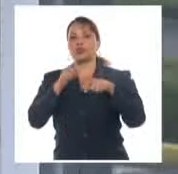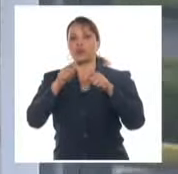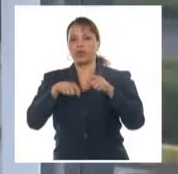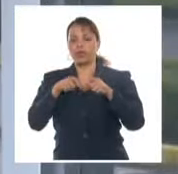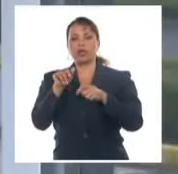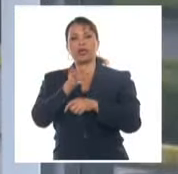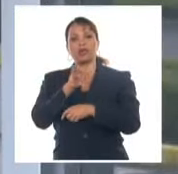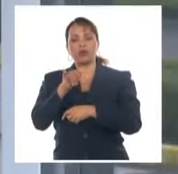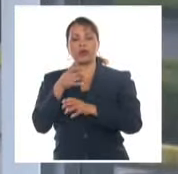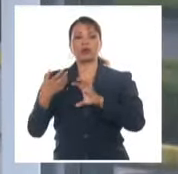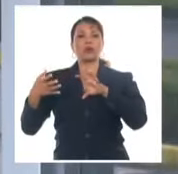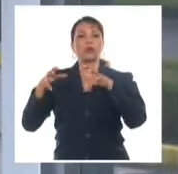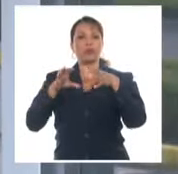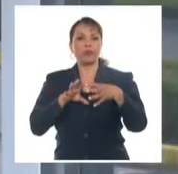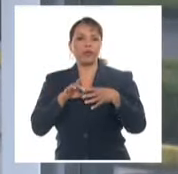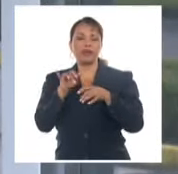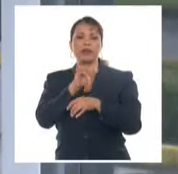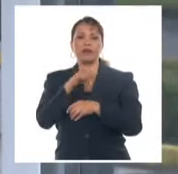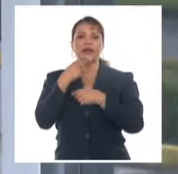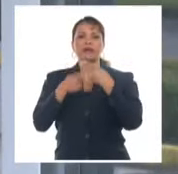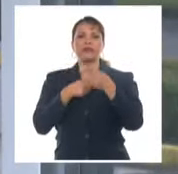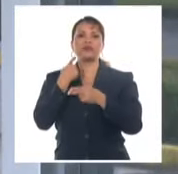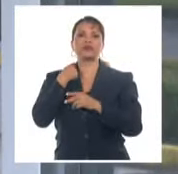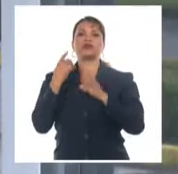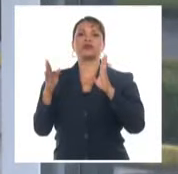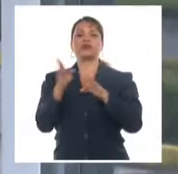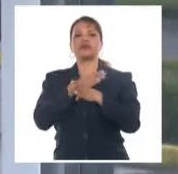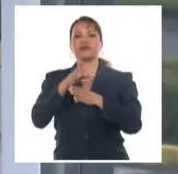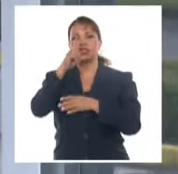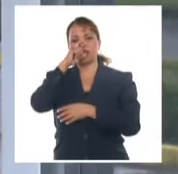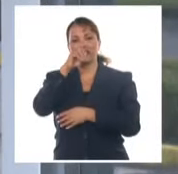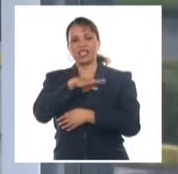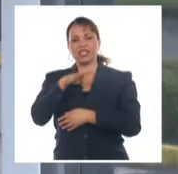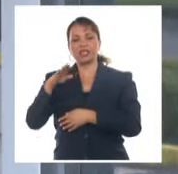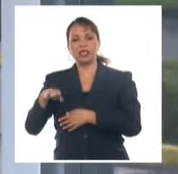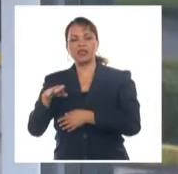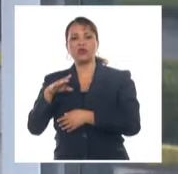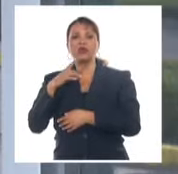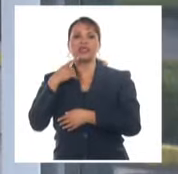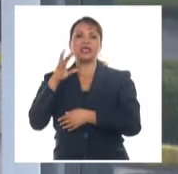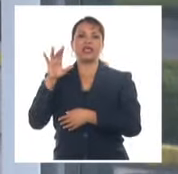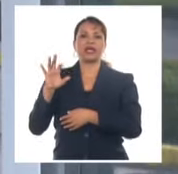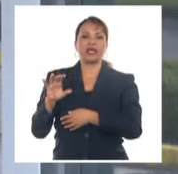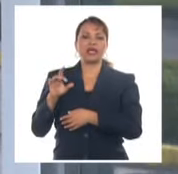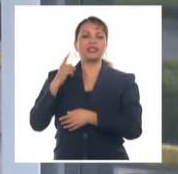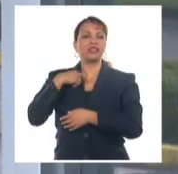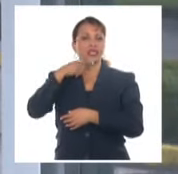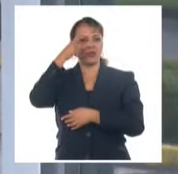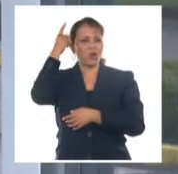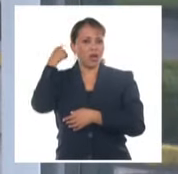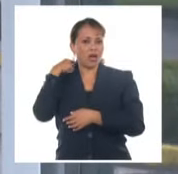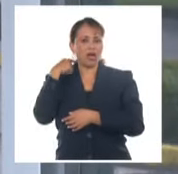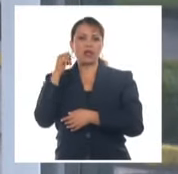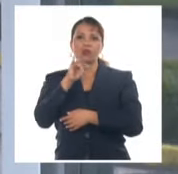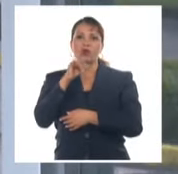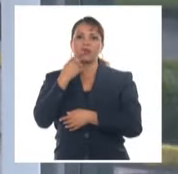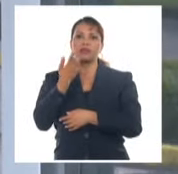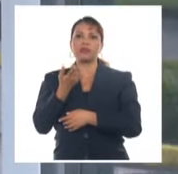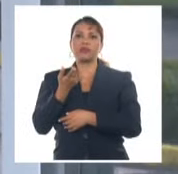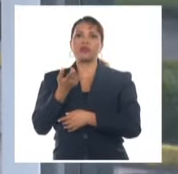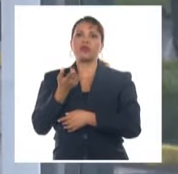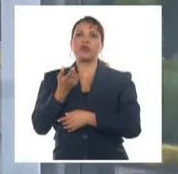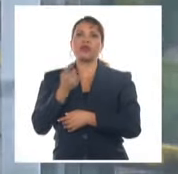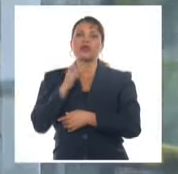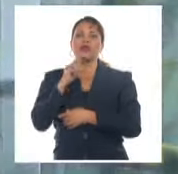tan complejas como se han hecho este año con varios niños de los tumores de la región pineal y se hacen por vía endoscópica o sea por vía